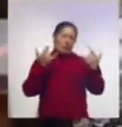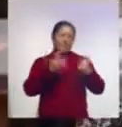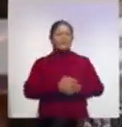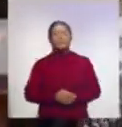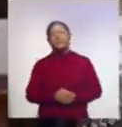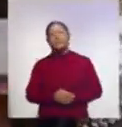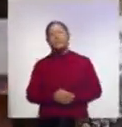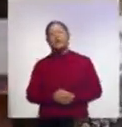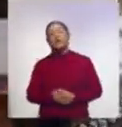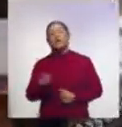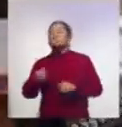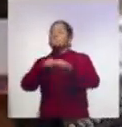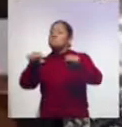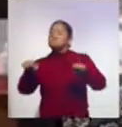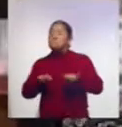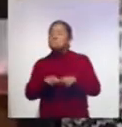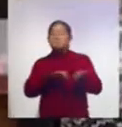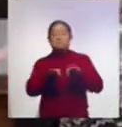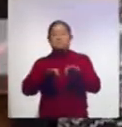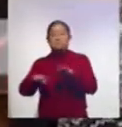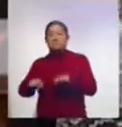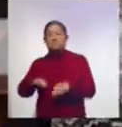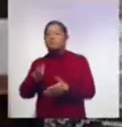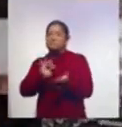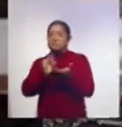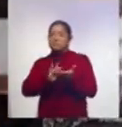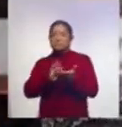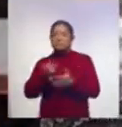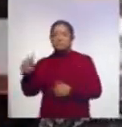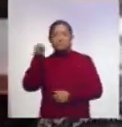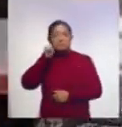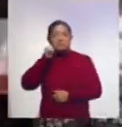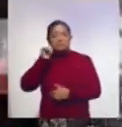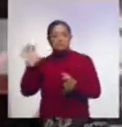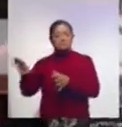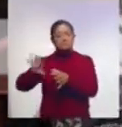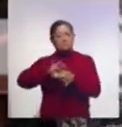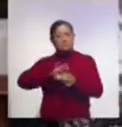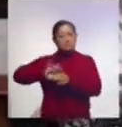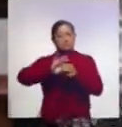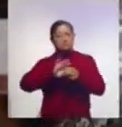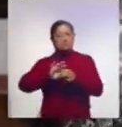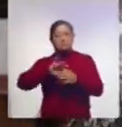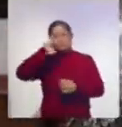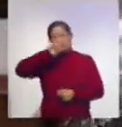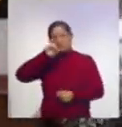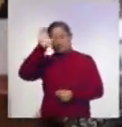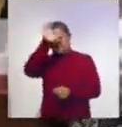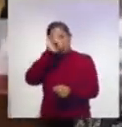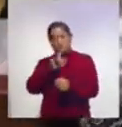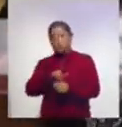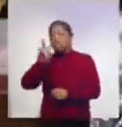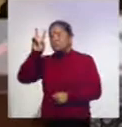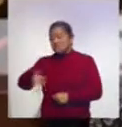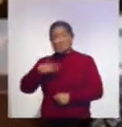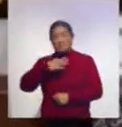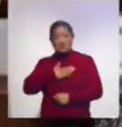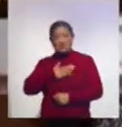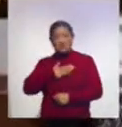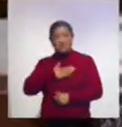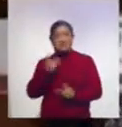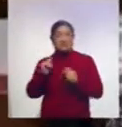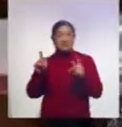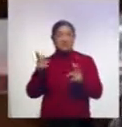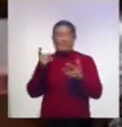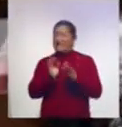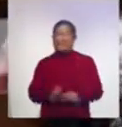en equipo y agradecer siempre la solidaridad de la secretaria de Cultura. De verdad, secretaria, para nosotros es fundamental.